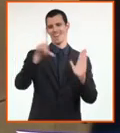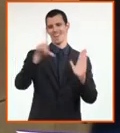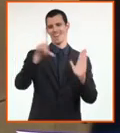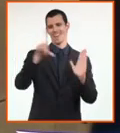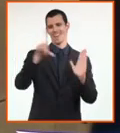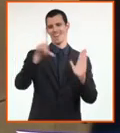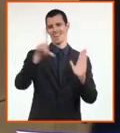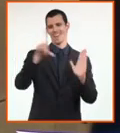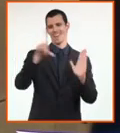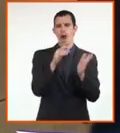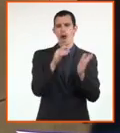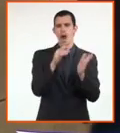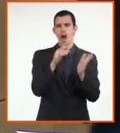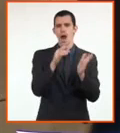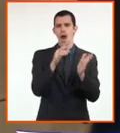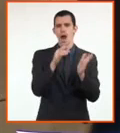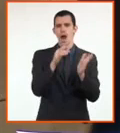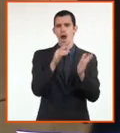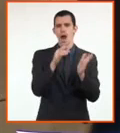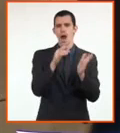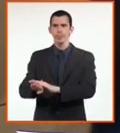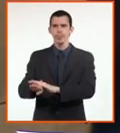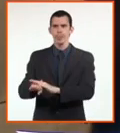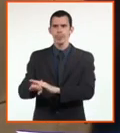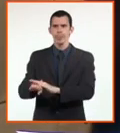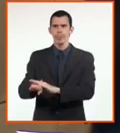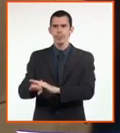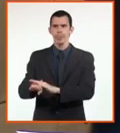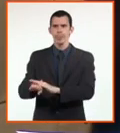que pueda comulgar perfectamente a los planes de formación que hoy